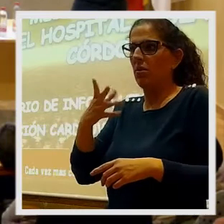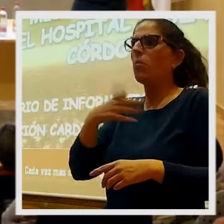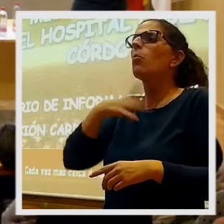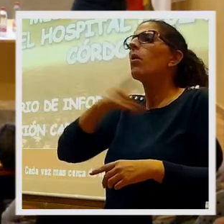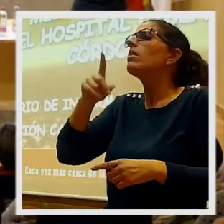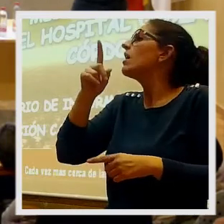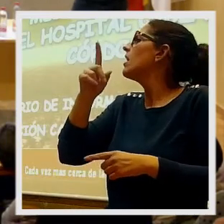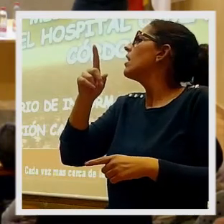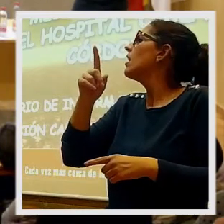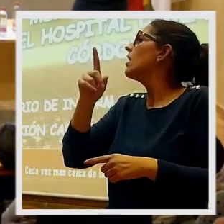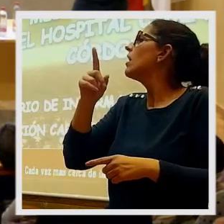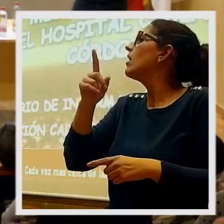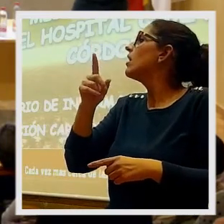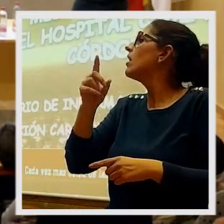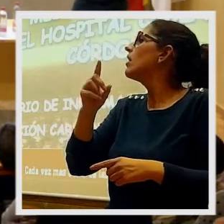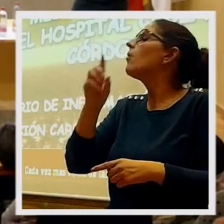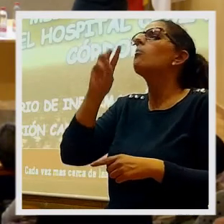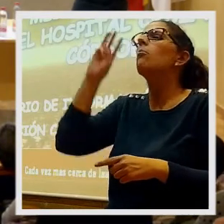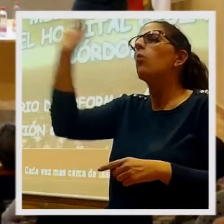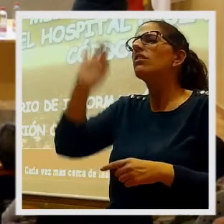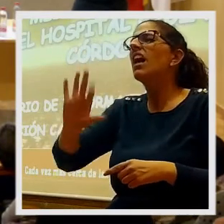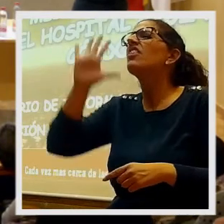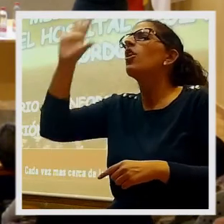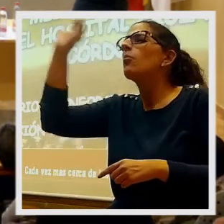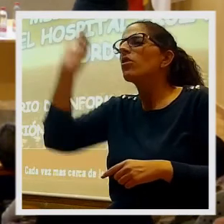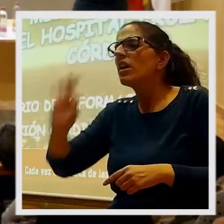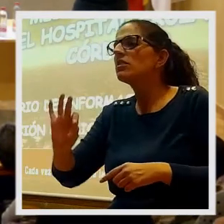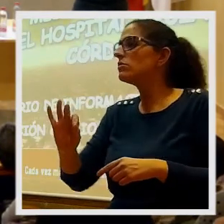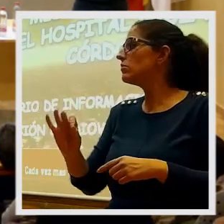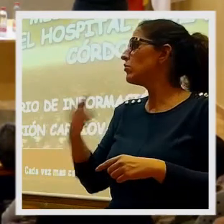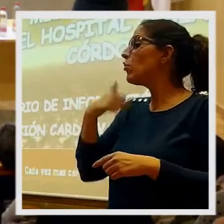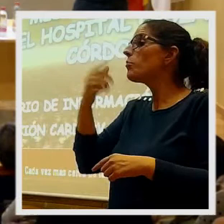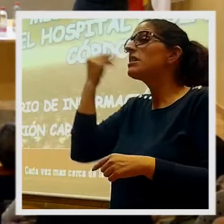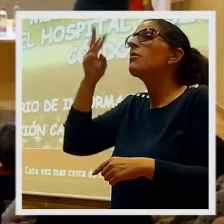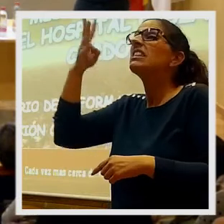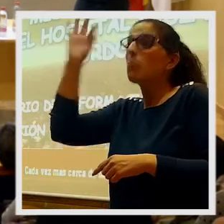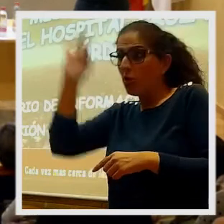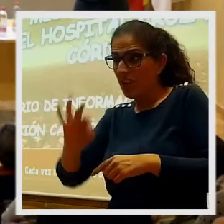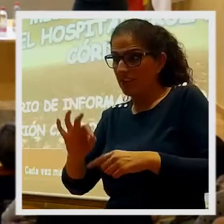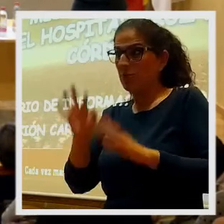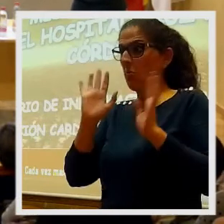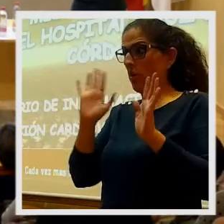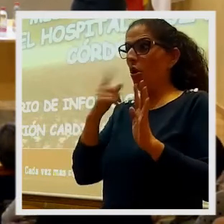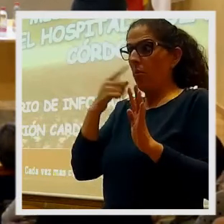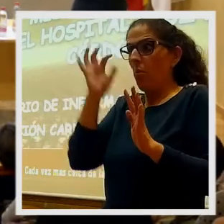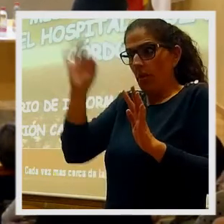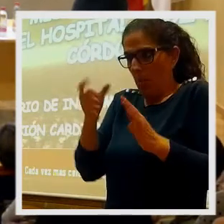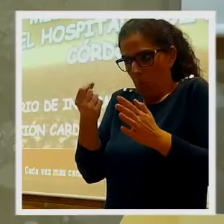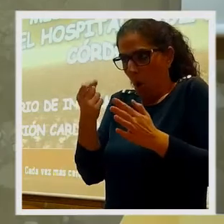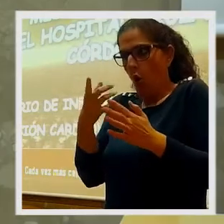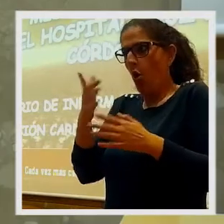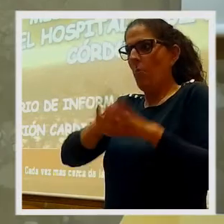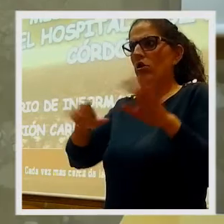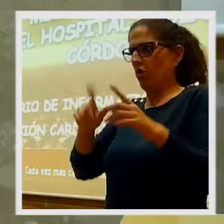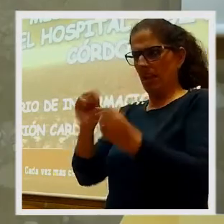graves. Yo pongo el 3, usted ha dicho el 5, en el 5% de los casos, si no me corrige el doctor. Así que confiaba en mis posibilidades,